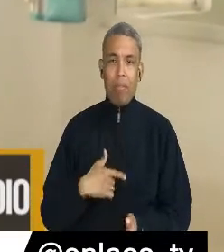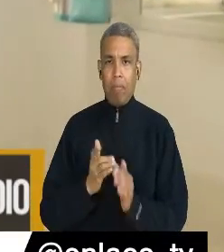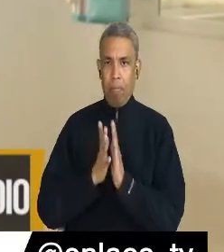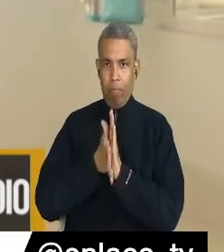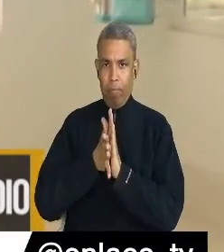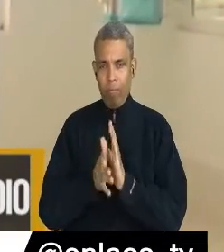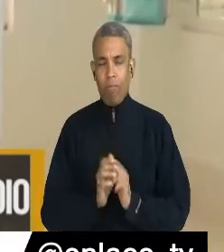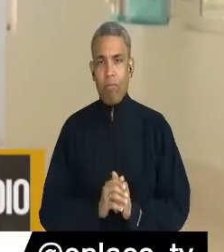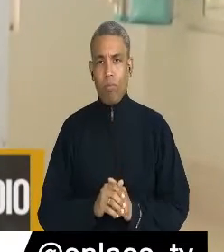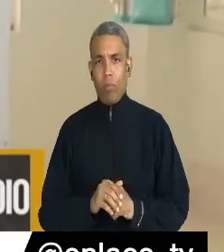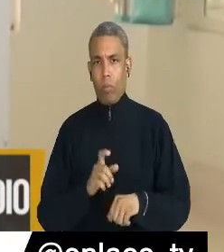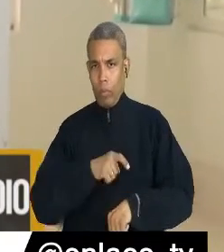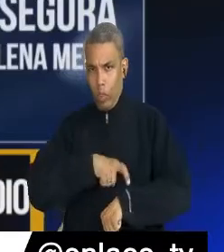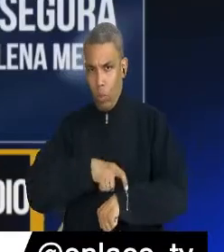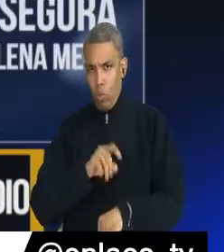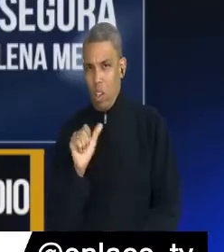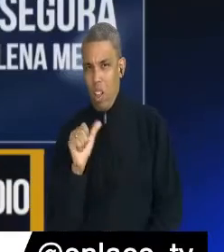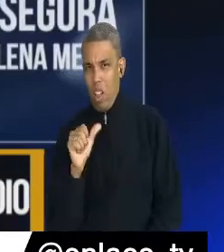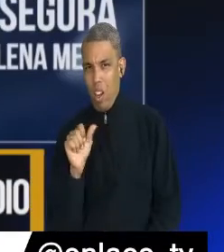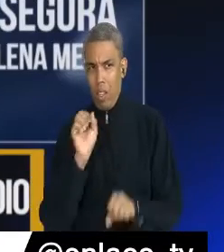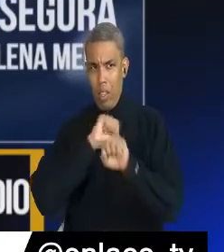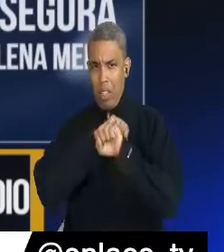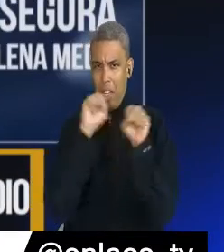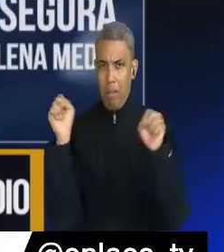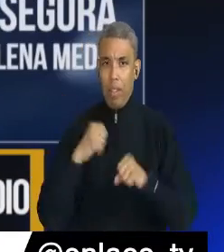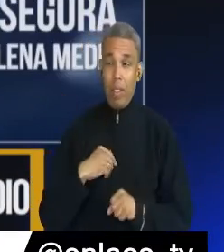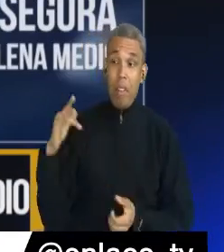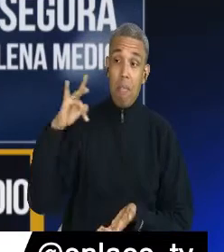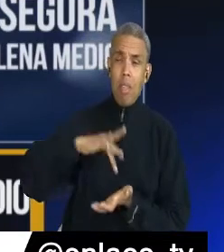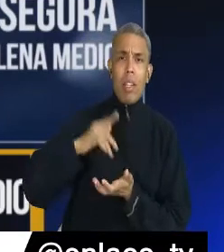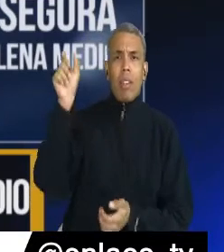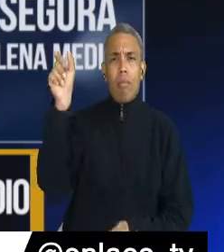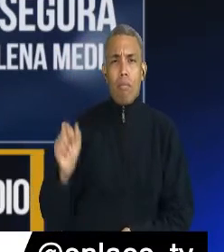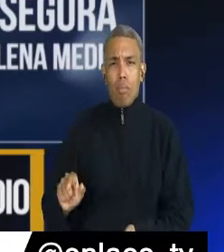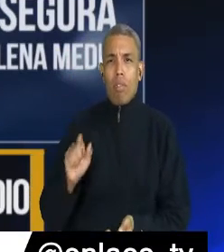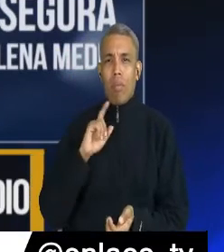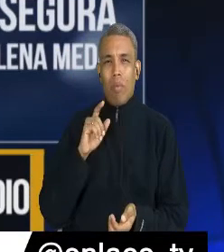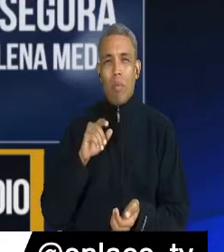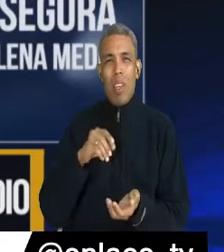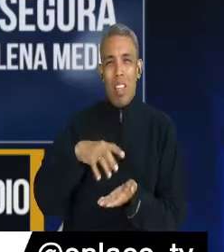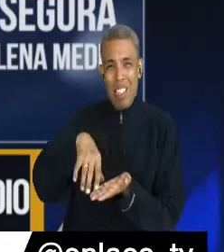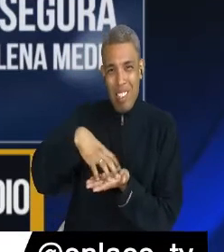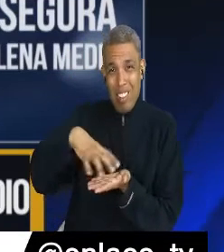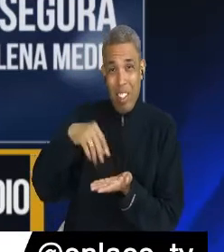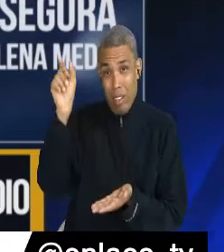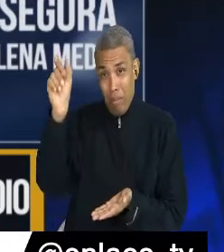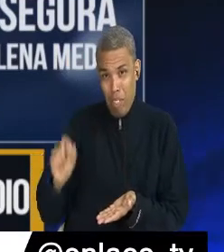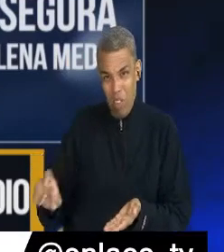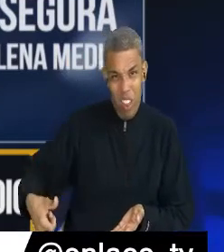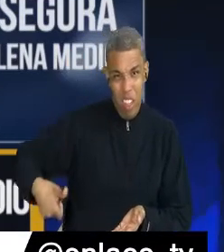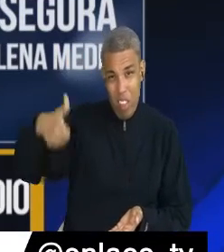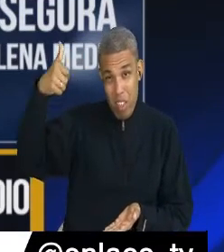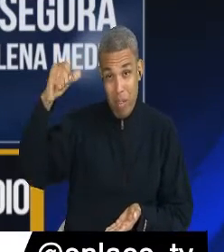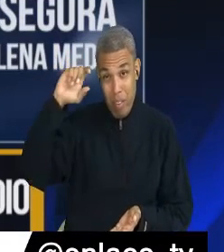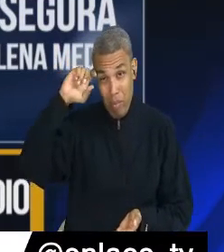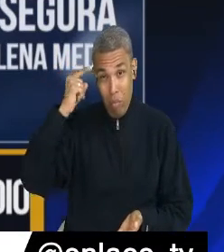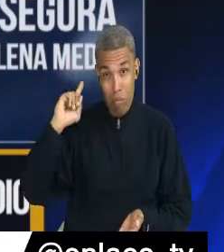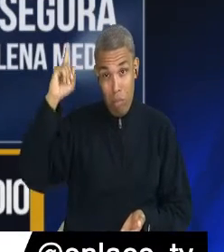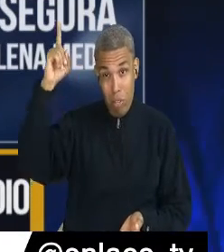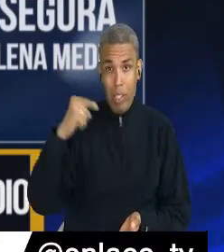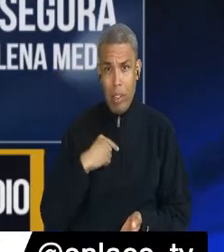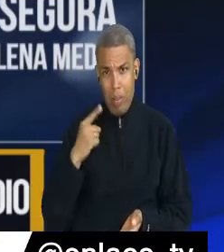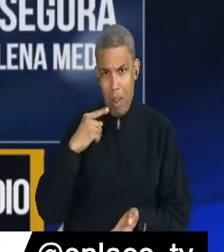mañana estará aquí el doctor lidera tanto cadera y que viene a ser la inauguración formal